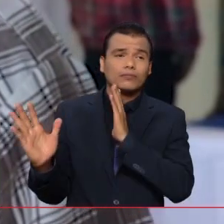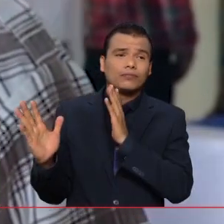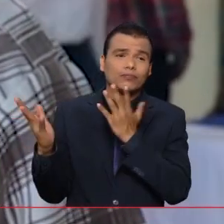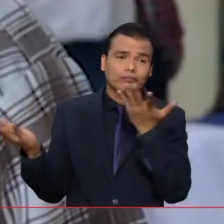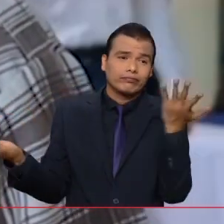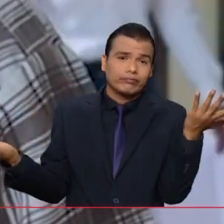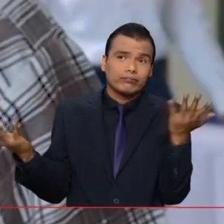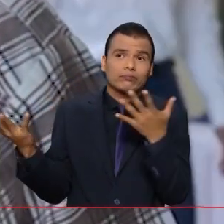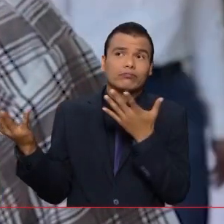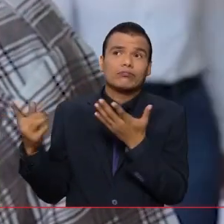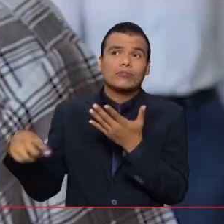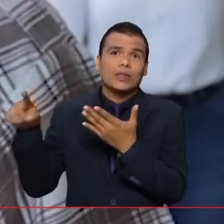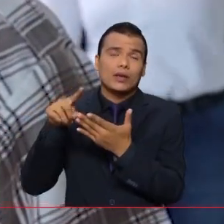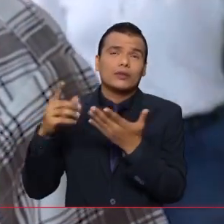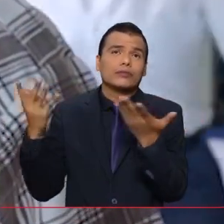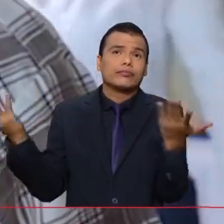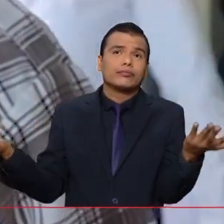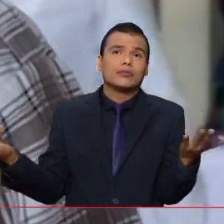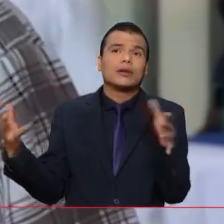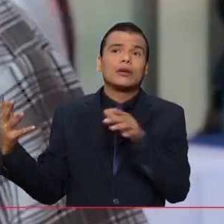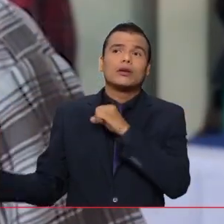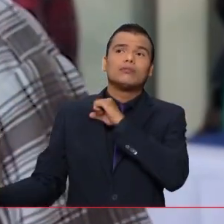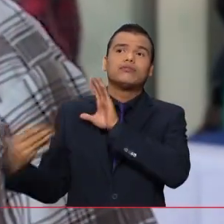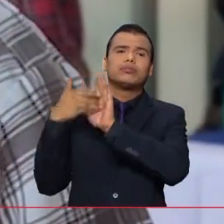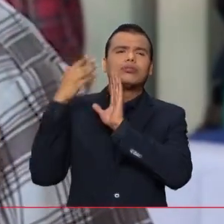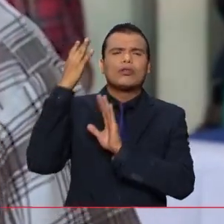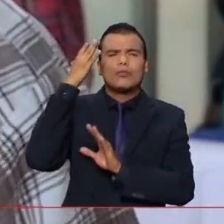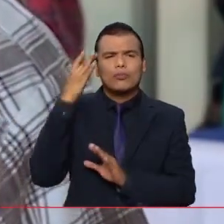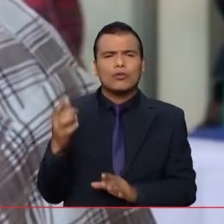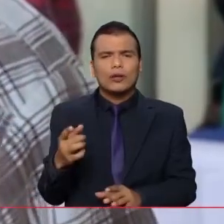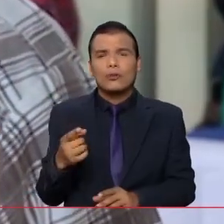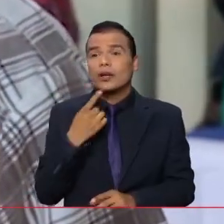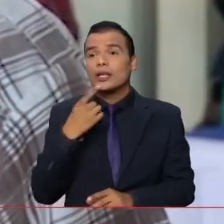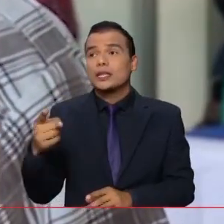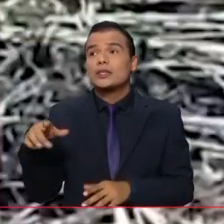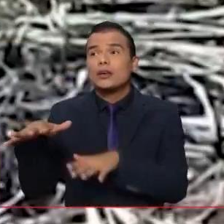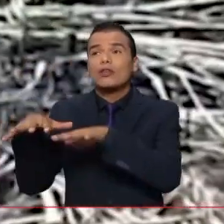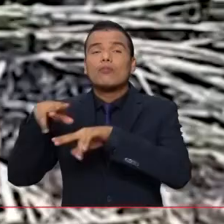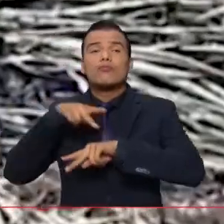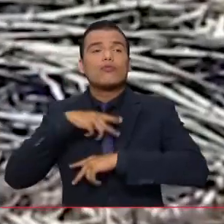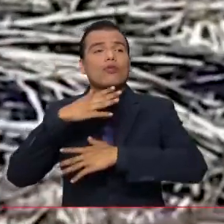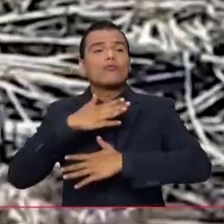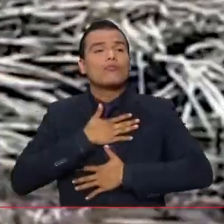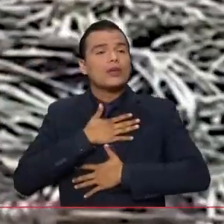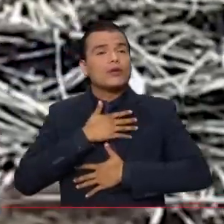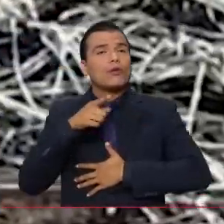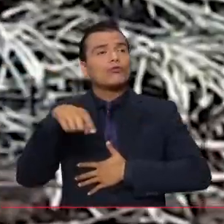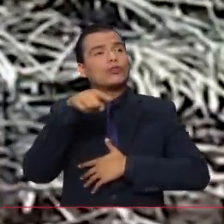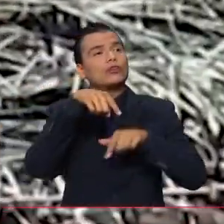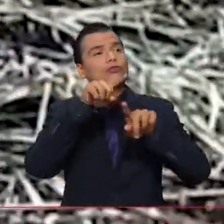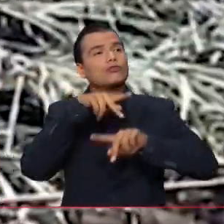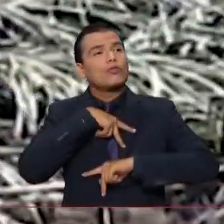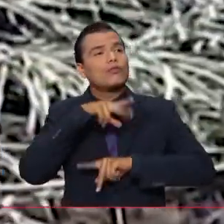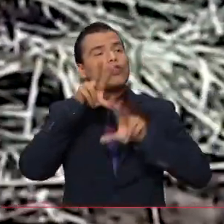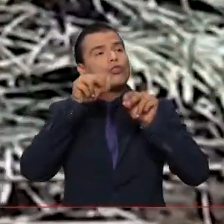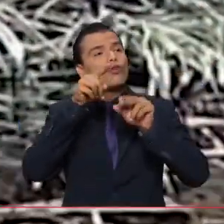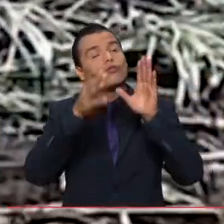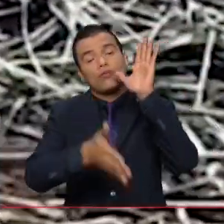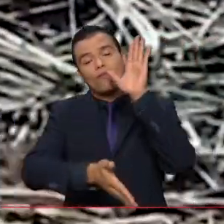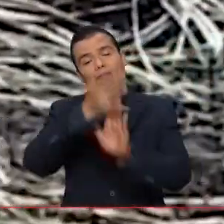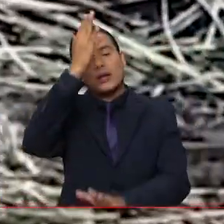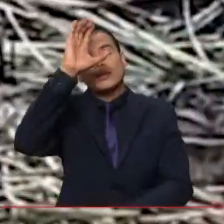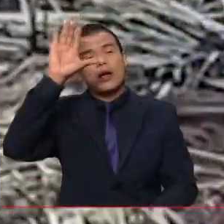ellos aducen que todas esas tierras son de ellos, que eso no pertenece a nosotros, que nosotros tenemos que irnos es para África. Prácticamente